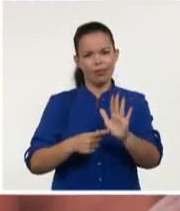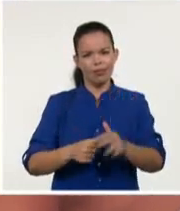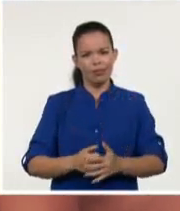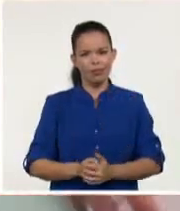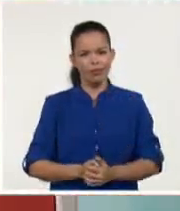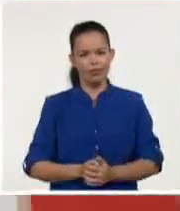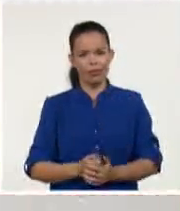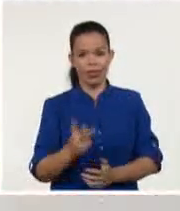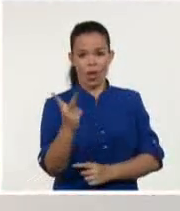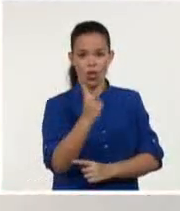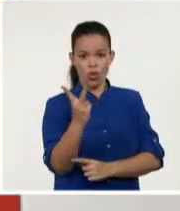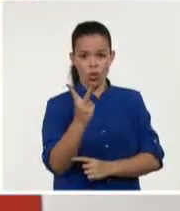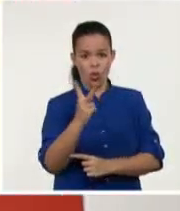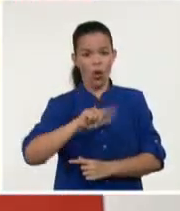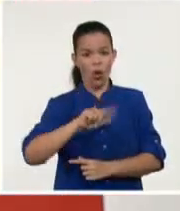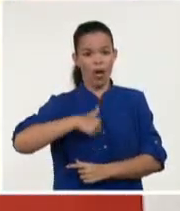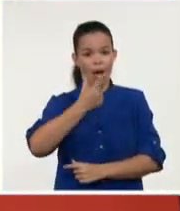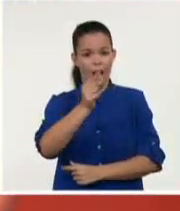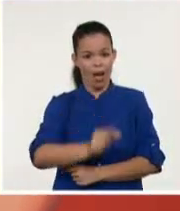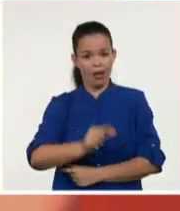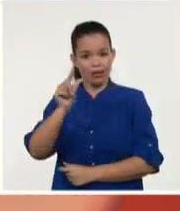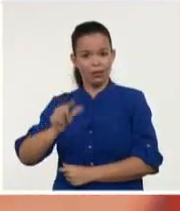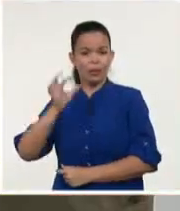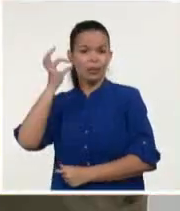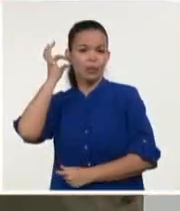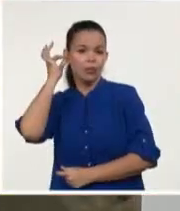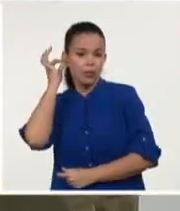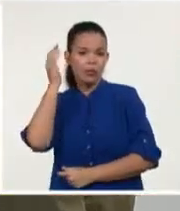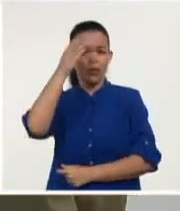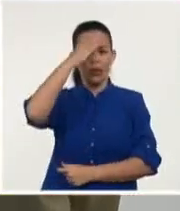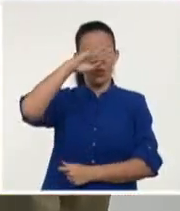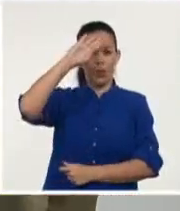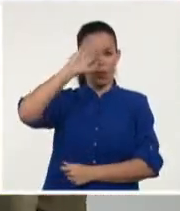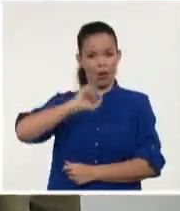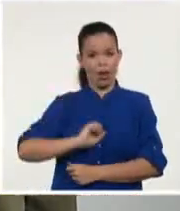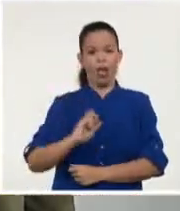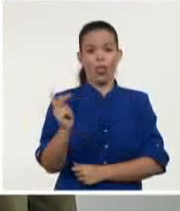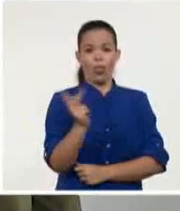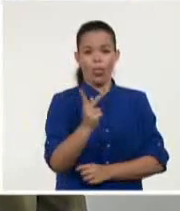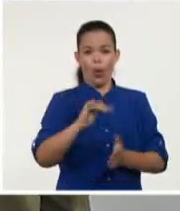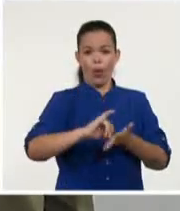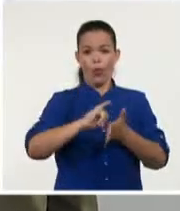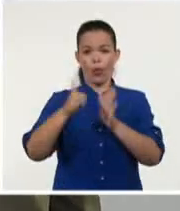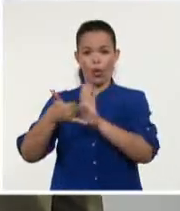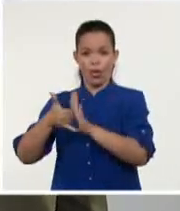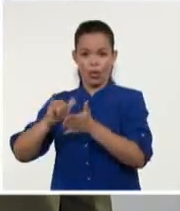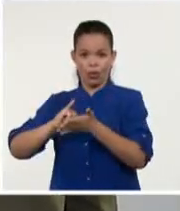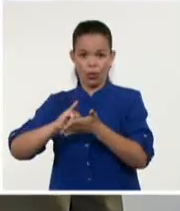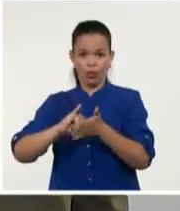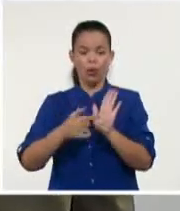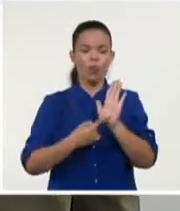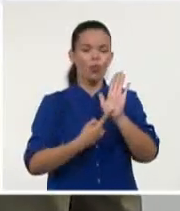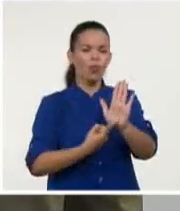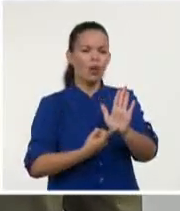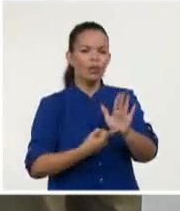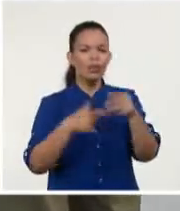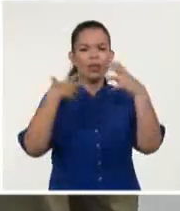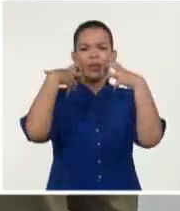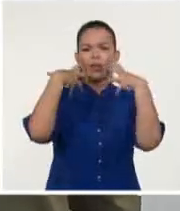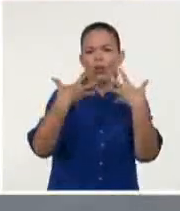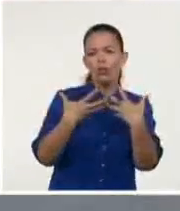Dos artistas cubanas, Leonor Menes y May Reguera. Dos proyectos que ilustran la riqueza y el poder del universo